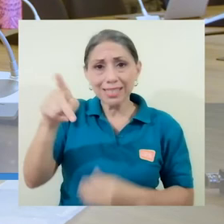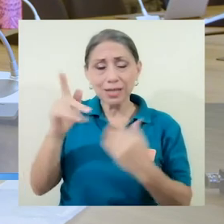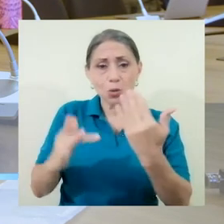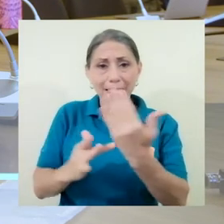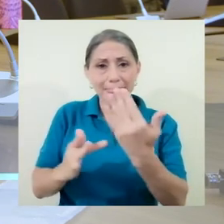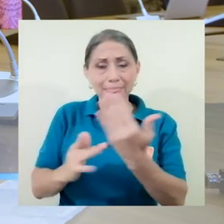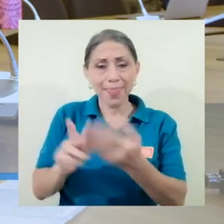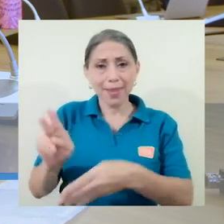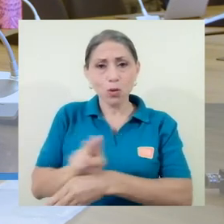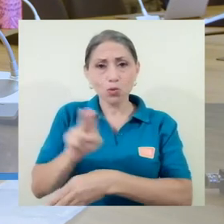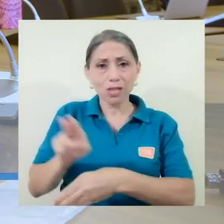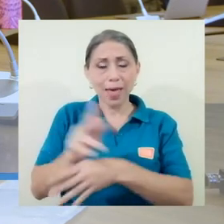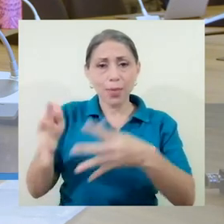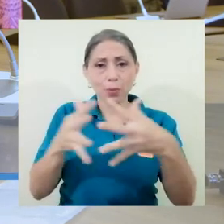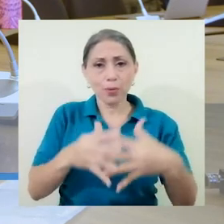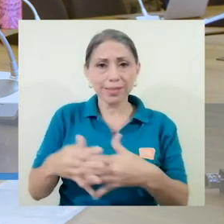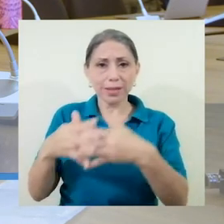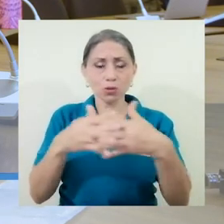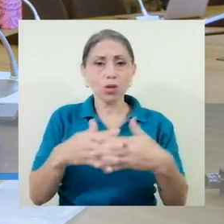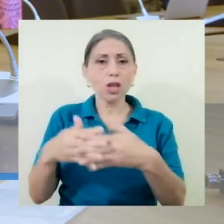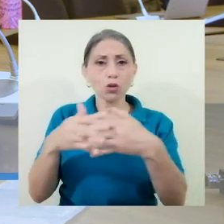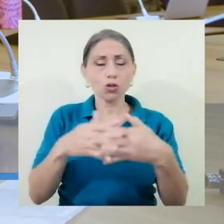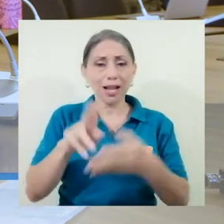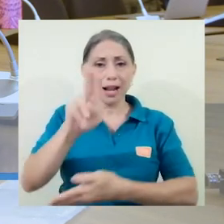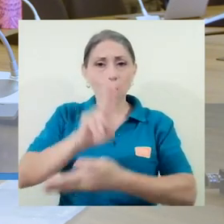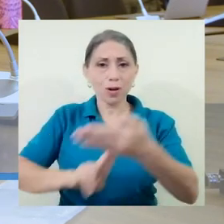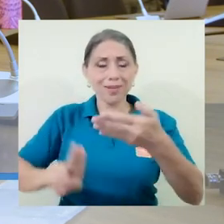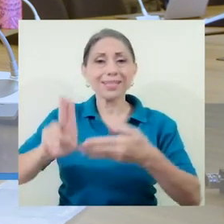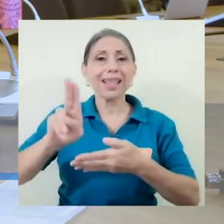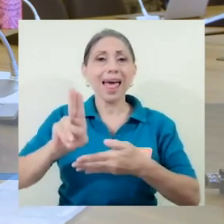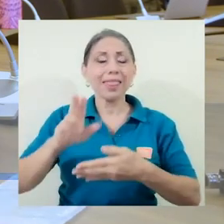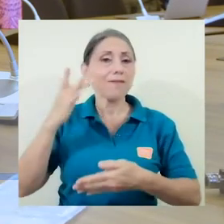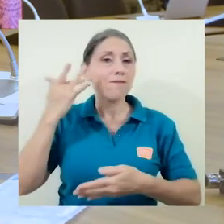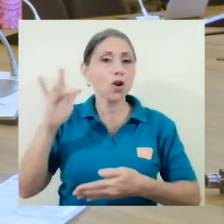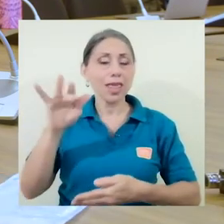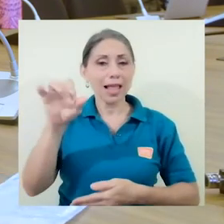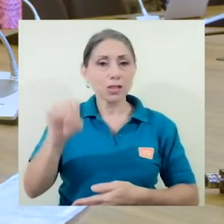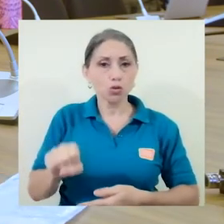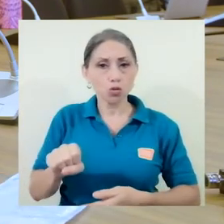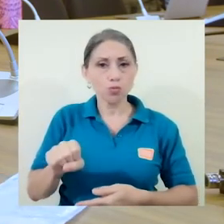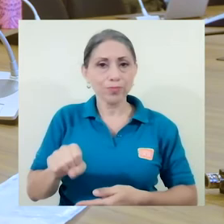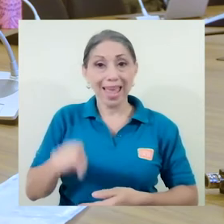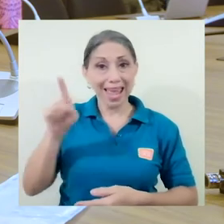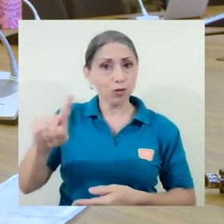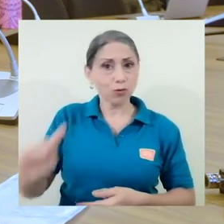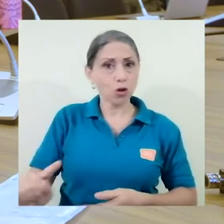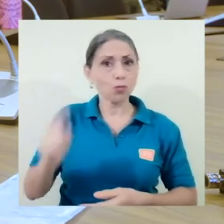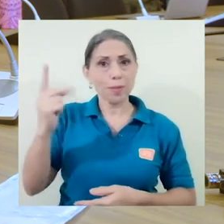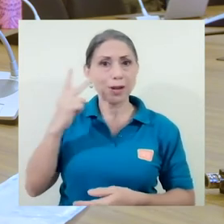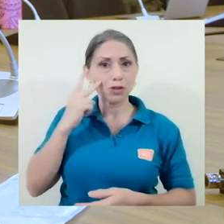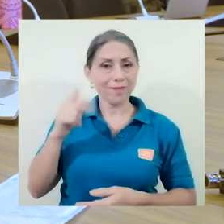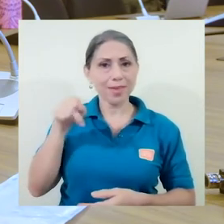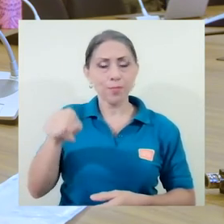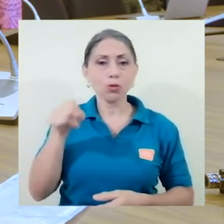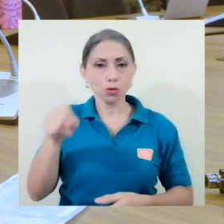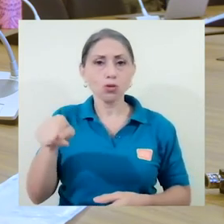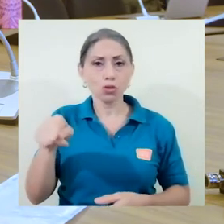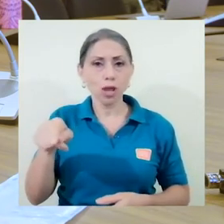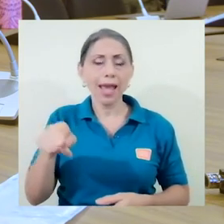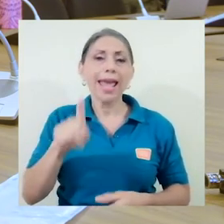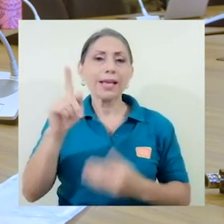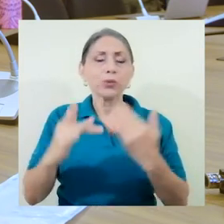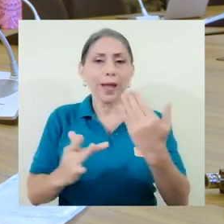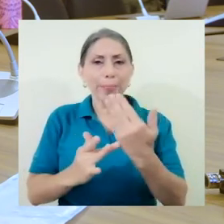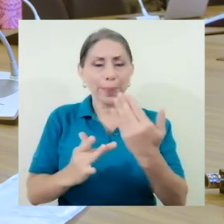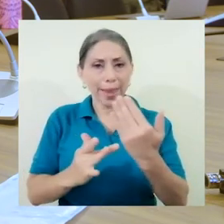una técnica que se está usando en eeuu en la universidad de florida del sur fueron los primeros que vimos en el que